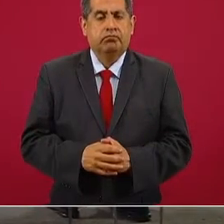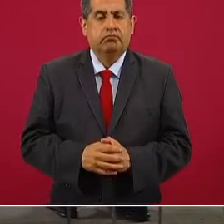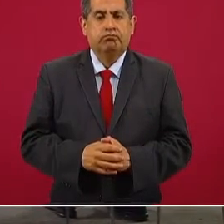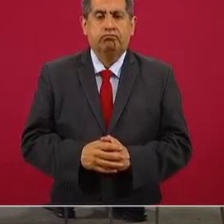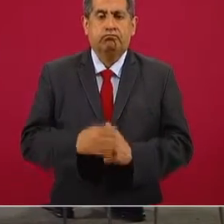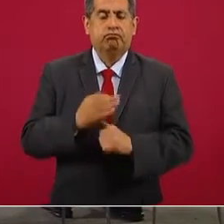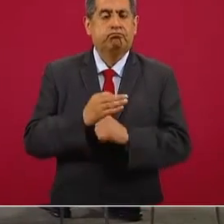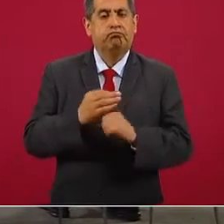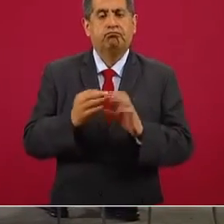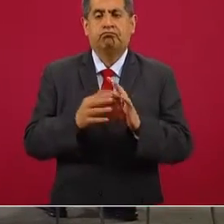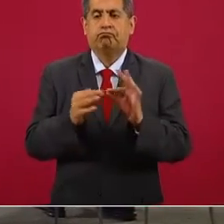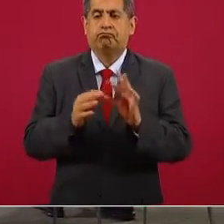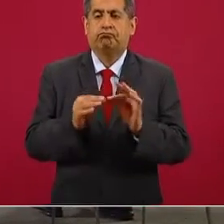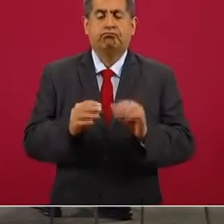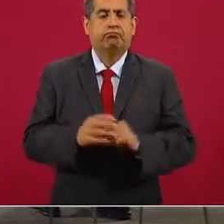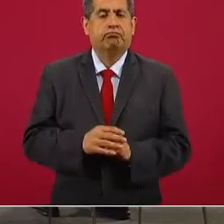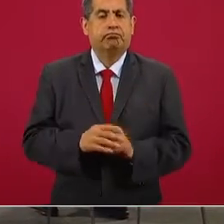quiero